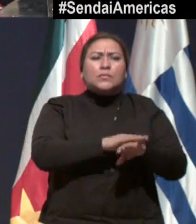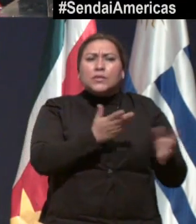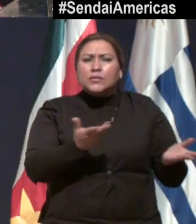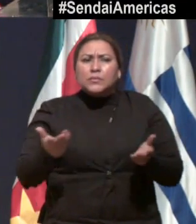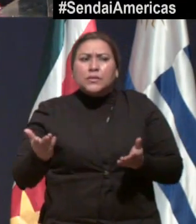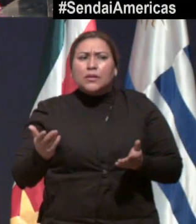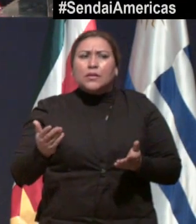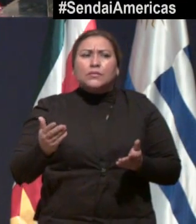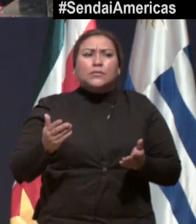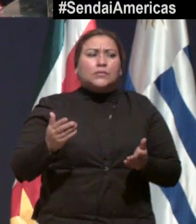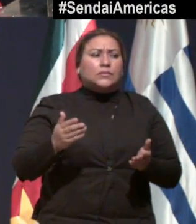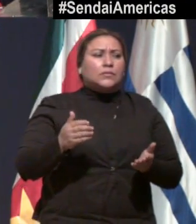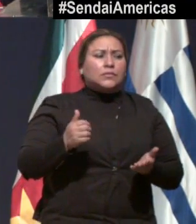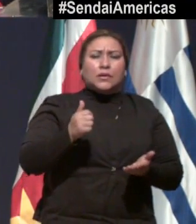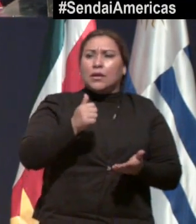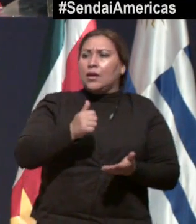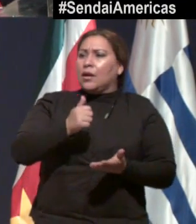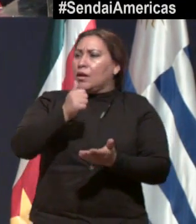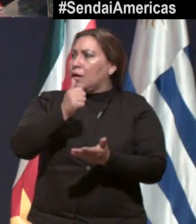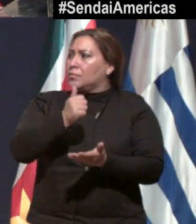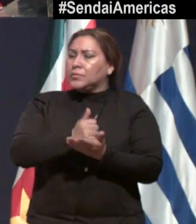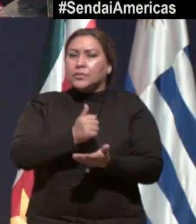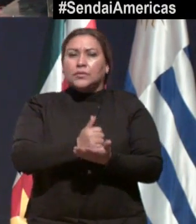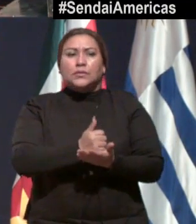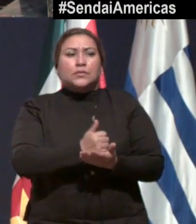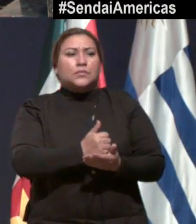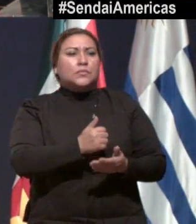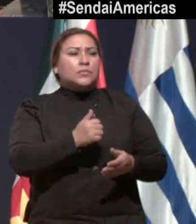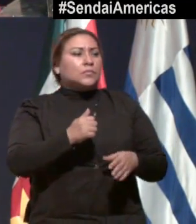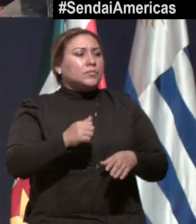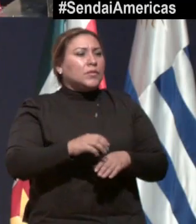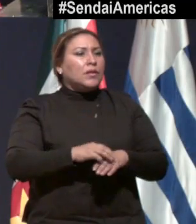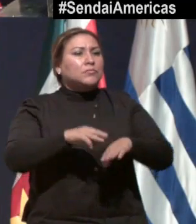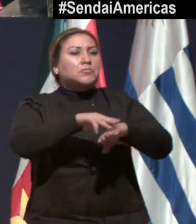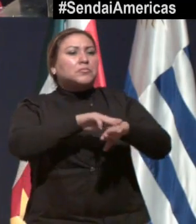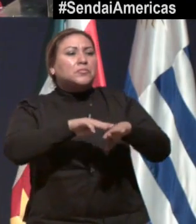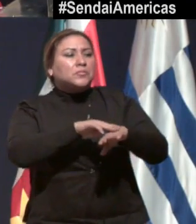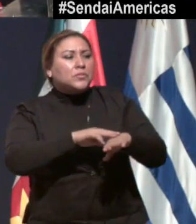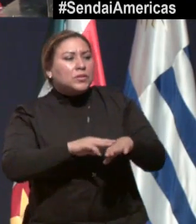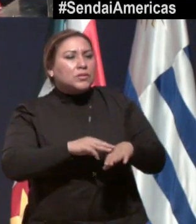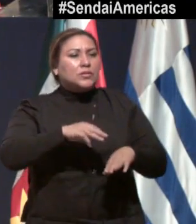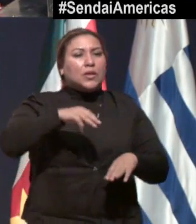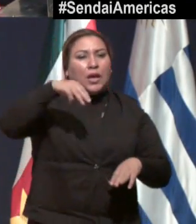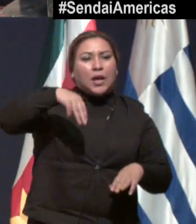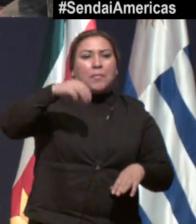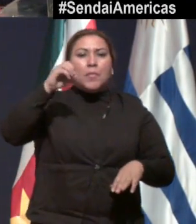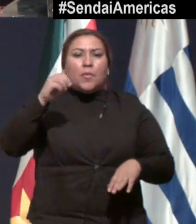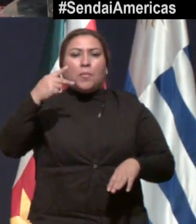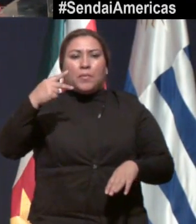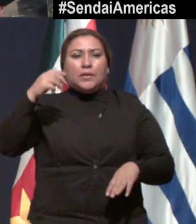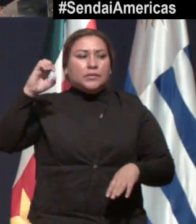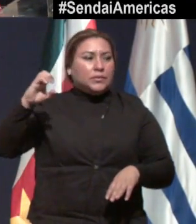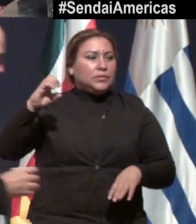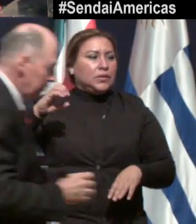a integrarse a los miembros del panel el señor Manuel Orlando Quinteros Aguilar, ministro de Obras Públicas de El Salvador.